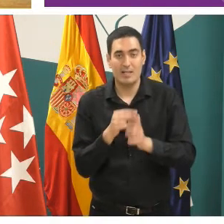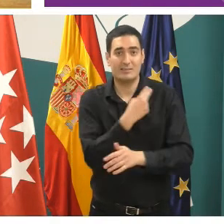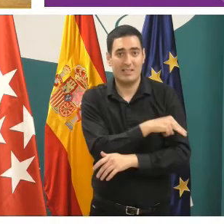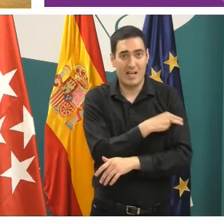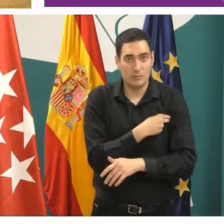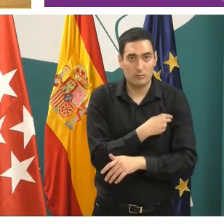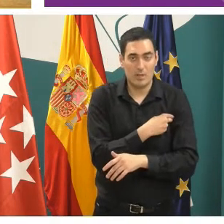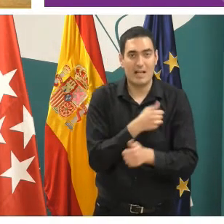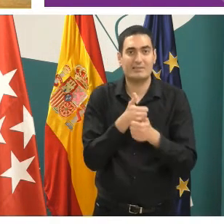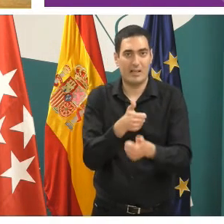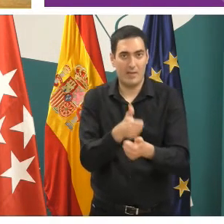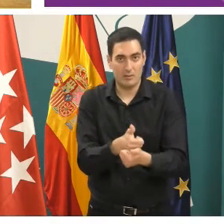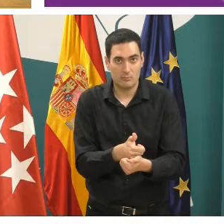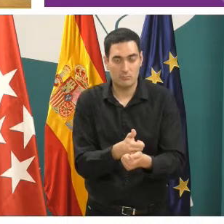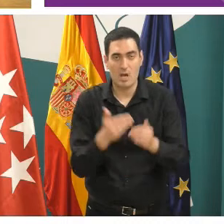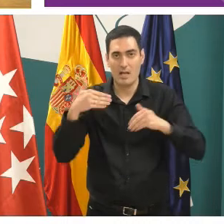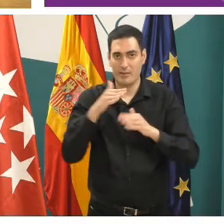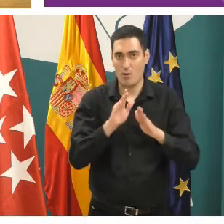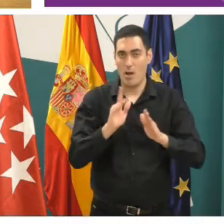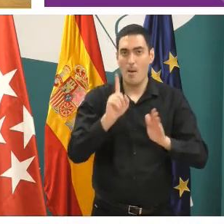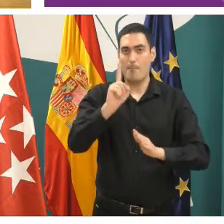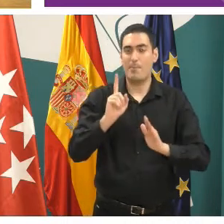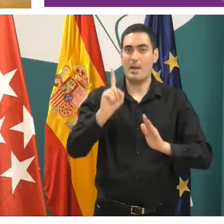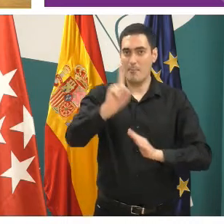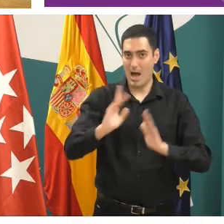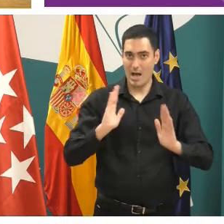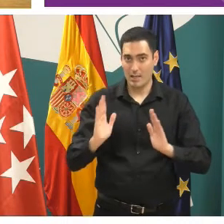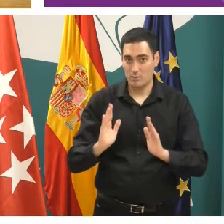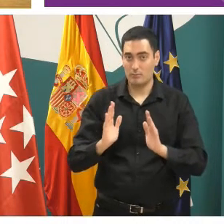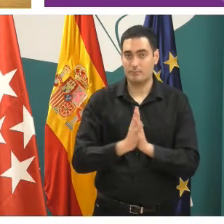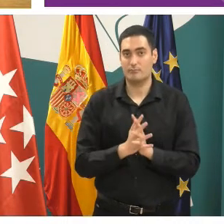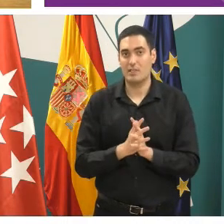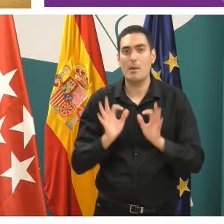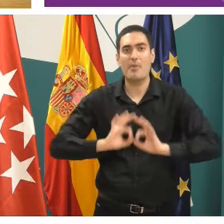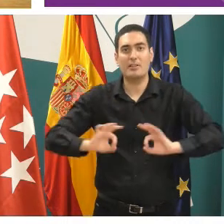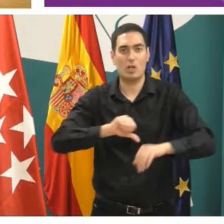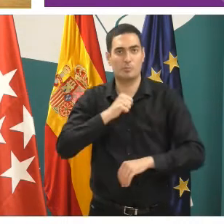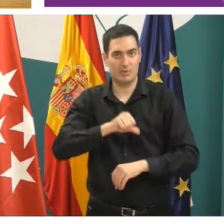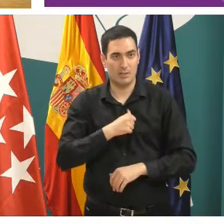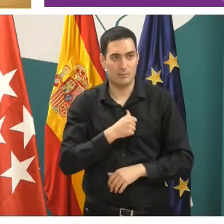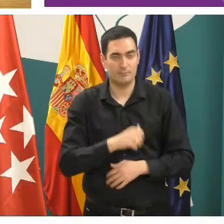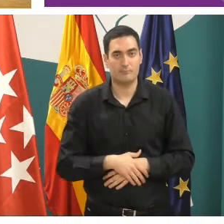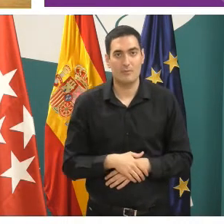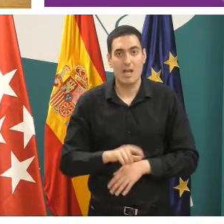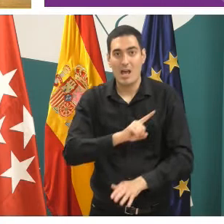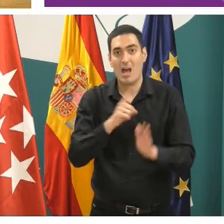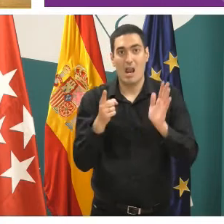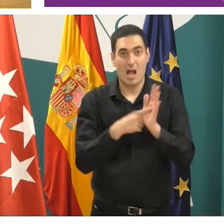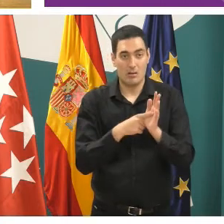continuidad asistencial, entre la atención primaria y la atención hospitalaria y los especialistas. Falta de cobertura legal para